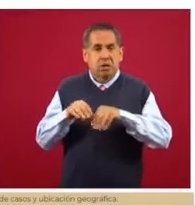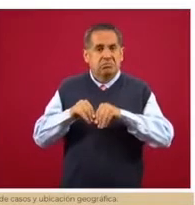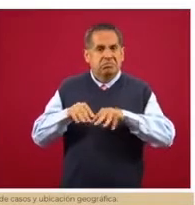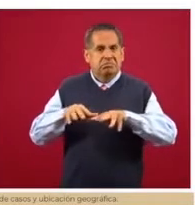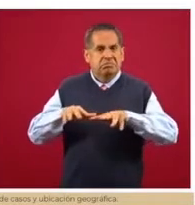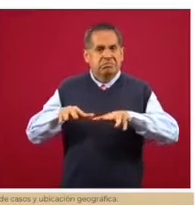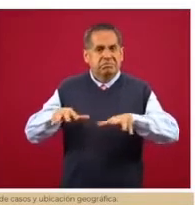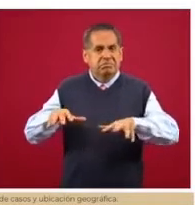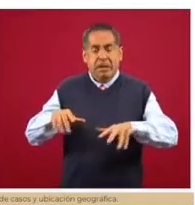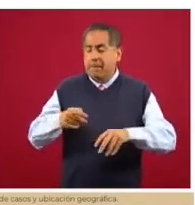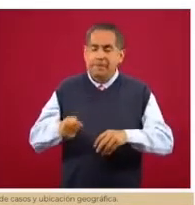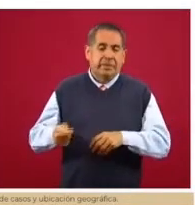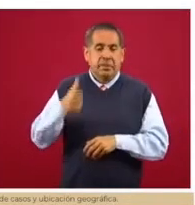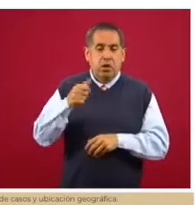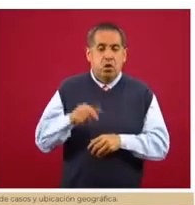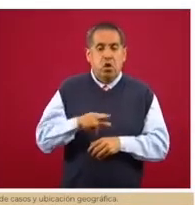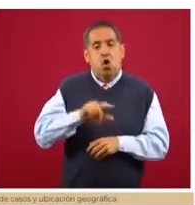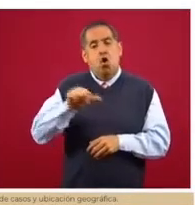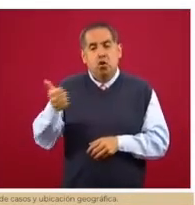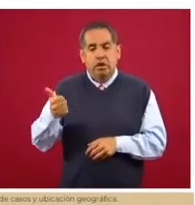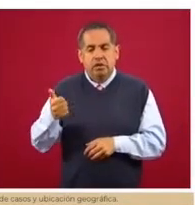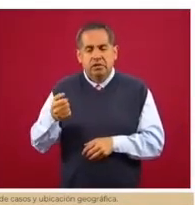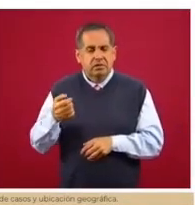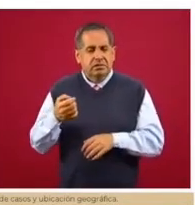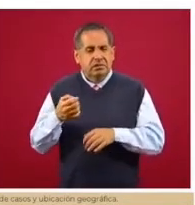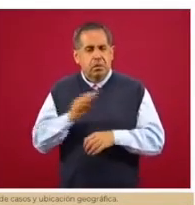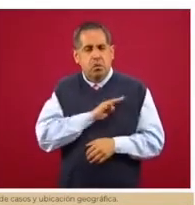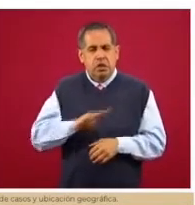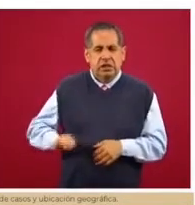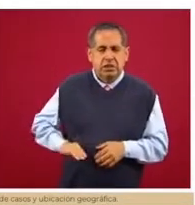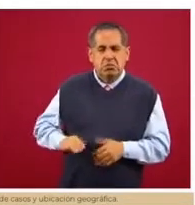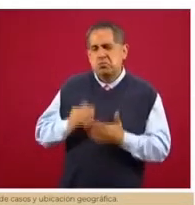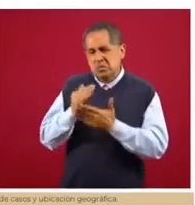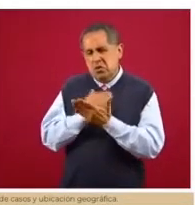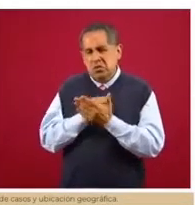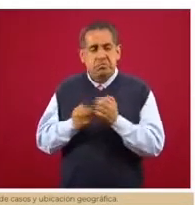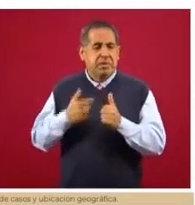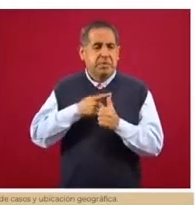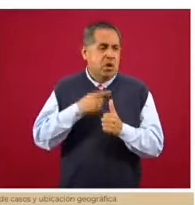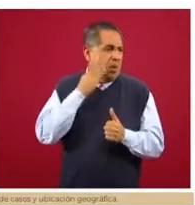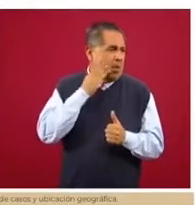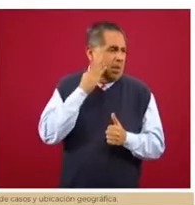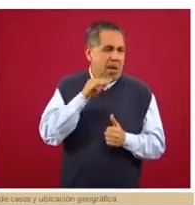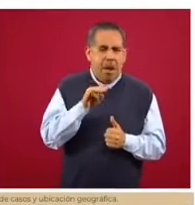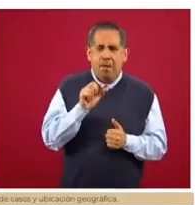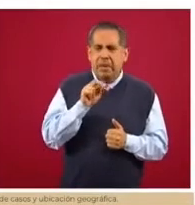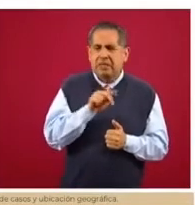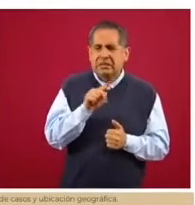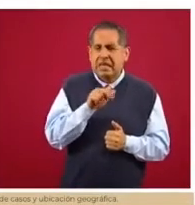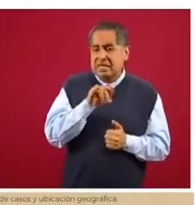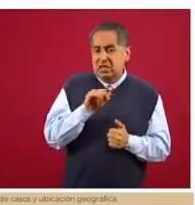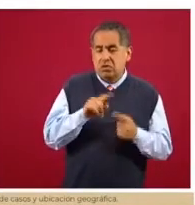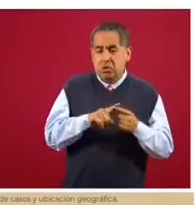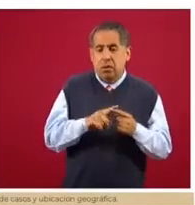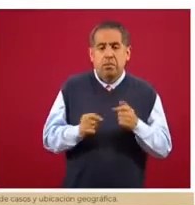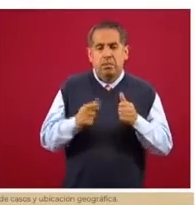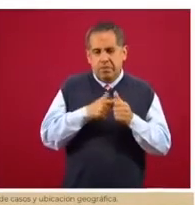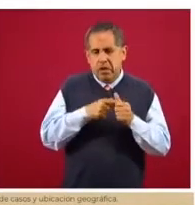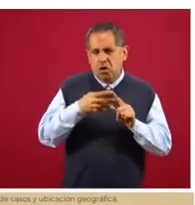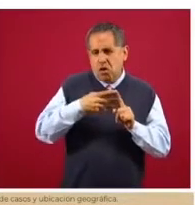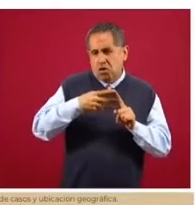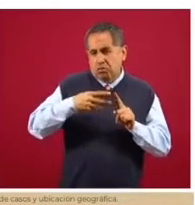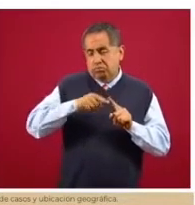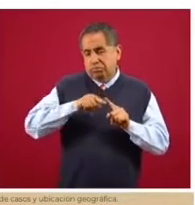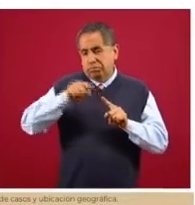de manera más temprana, mientras las otras tenían una transmisión más hacia el horizontal, una transmisión